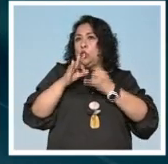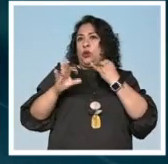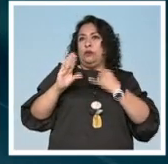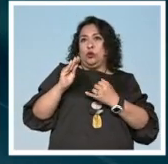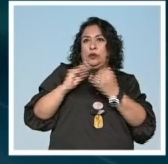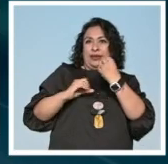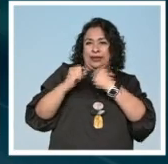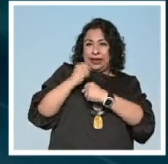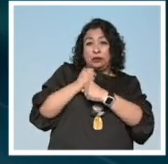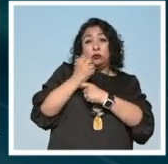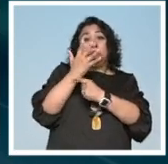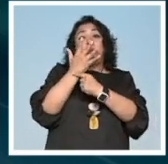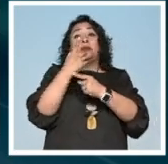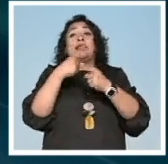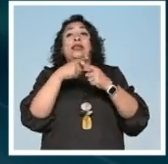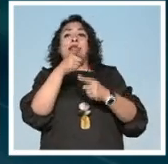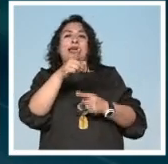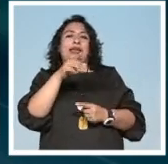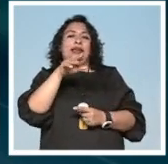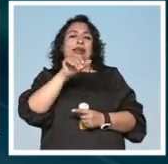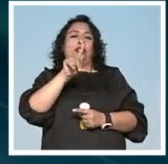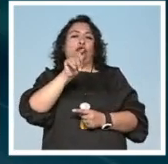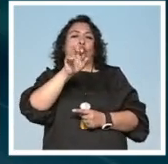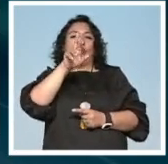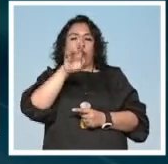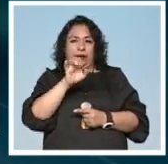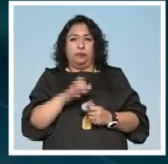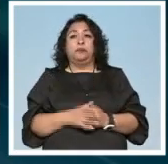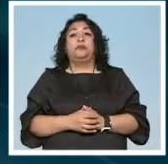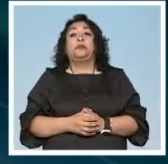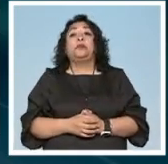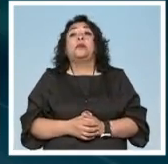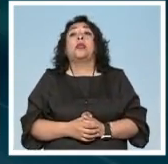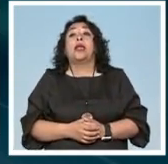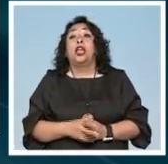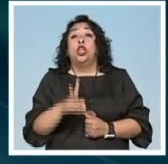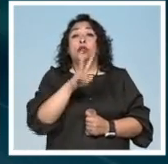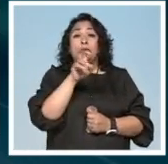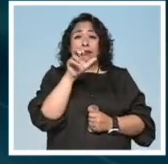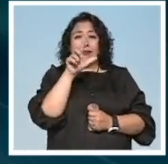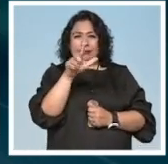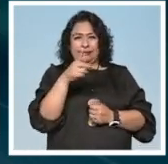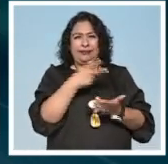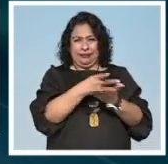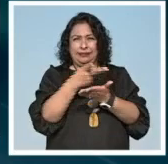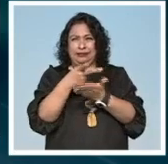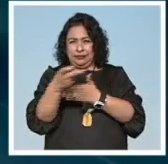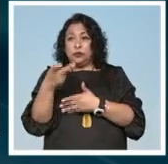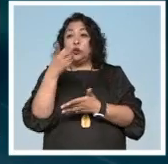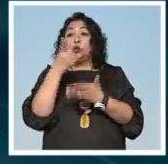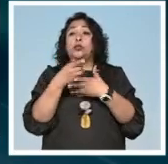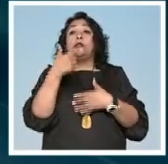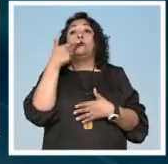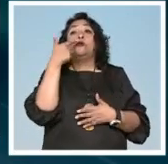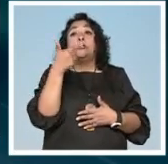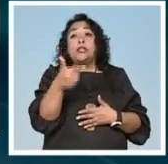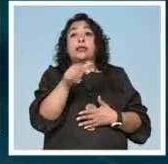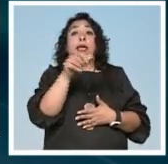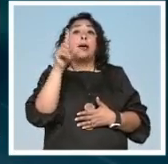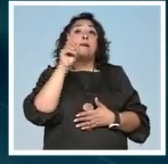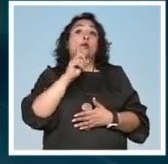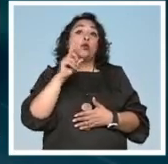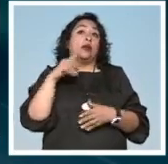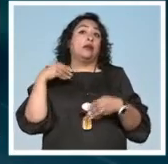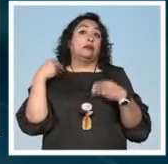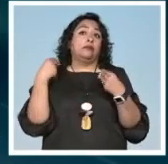90 años, según el sitio web Nature. De los 217 galardones, solo 7 de ellos han sido para